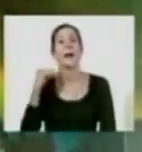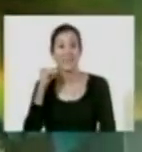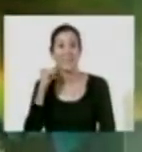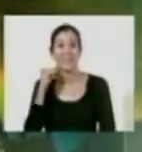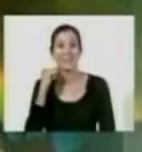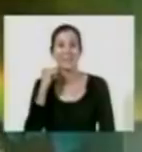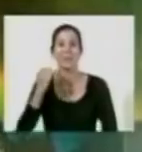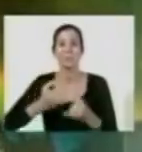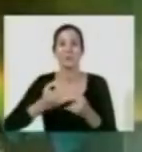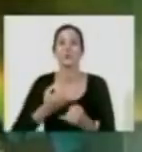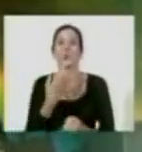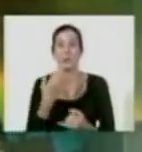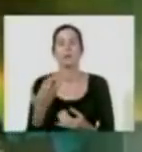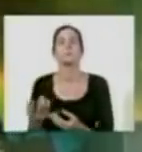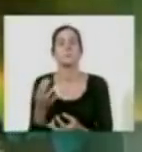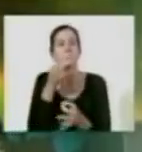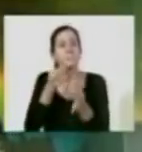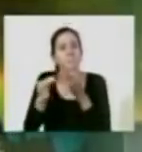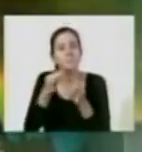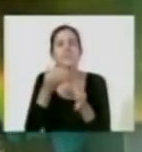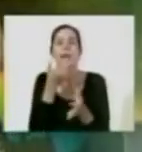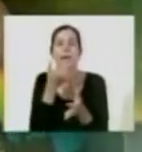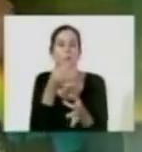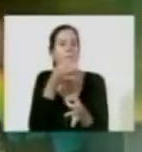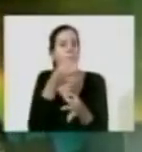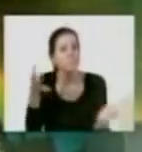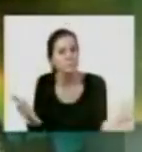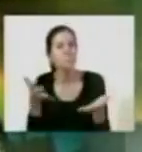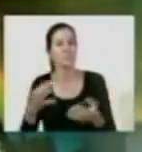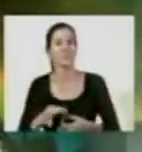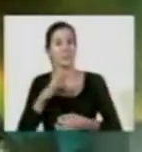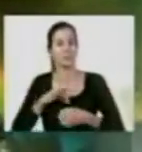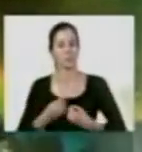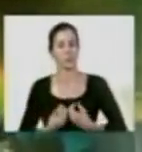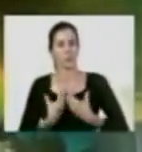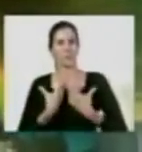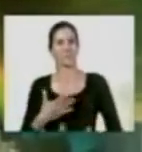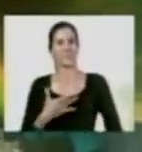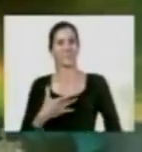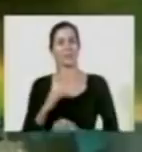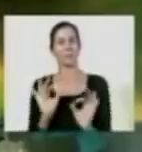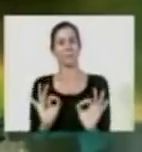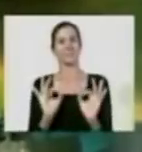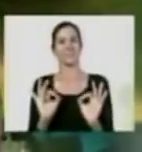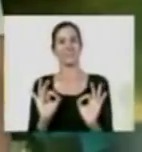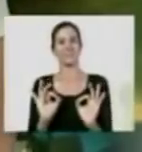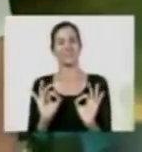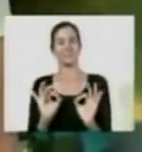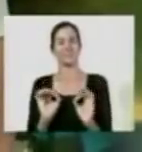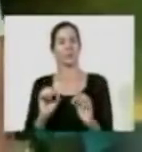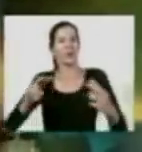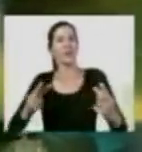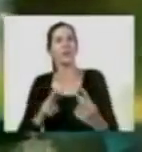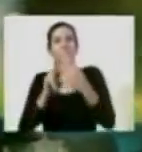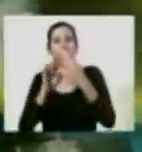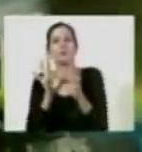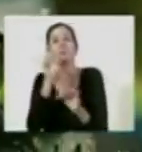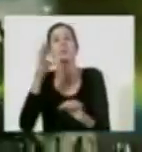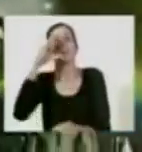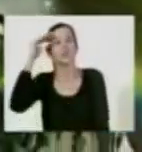algunas palabras para animar nuestro espíritu en este día especial de reencuentro y de espiritualidad.